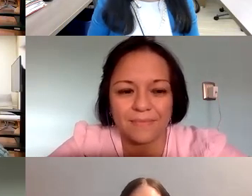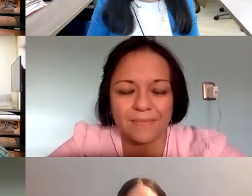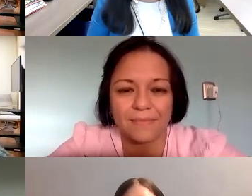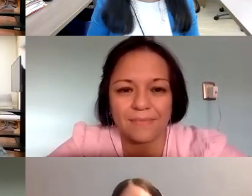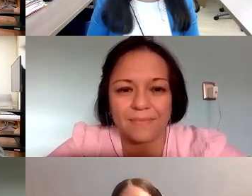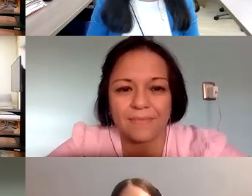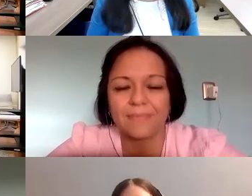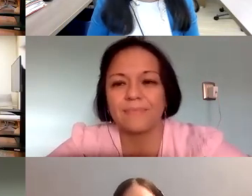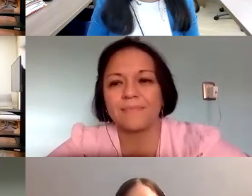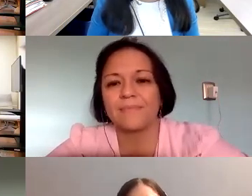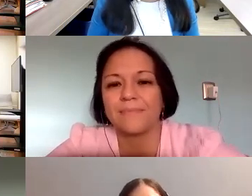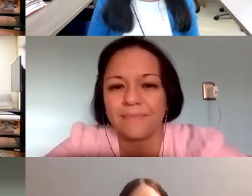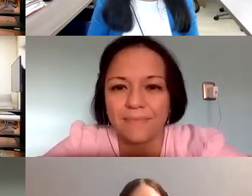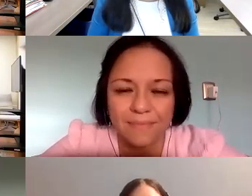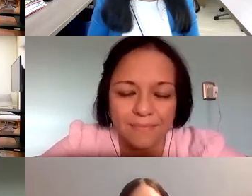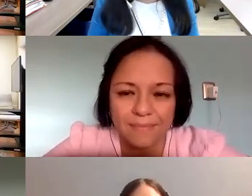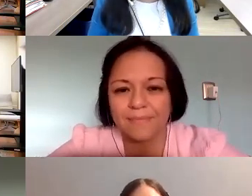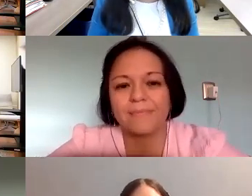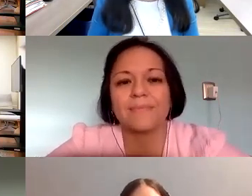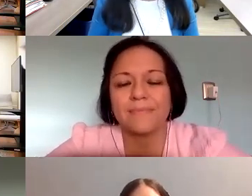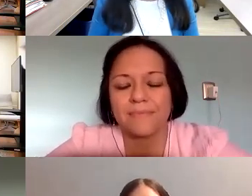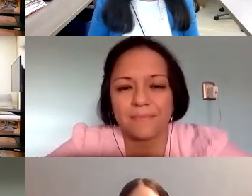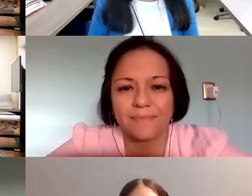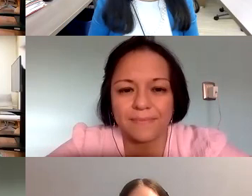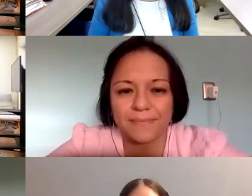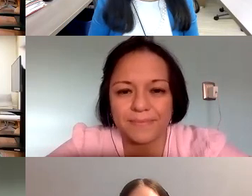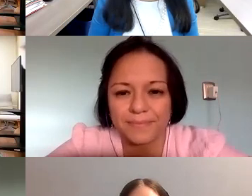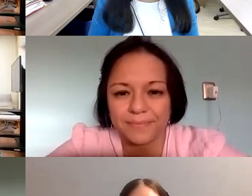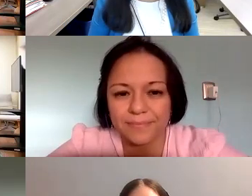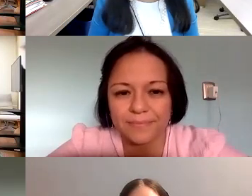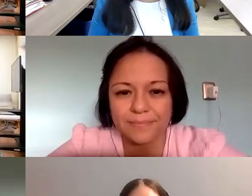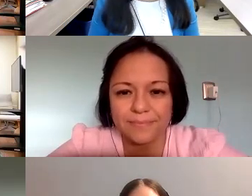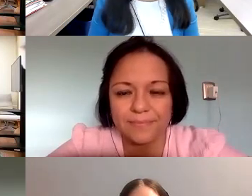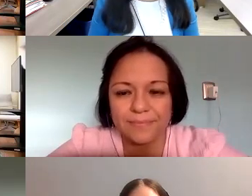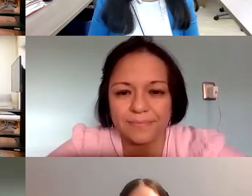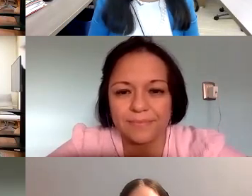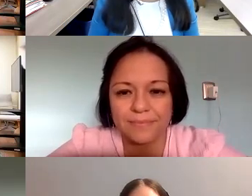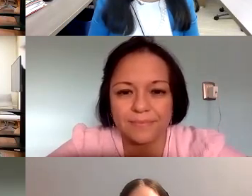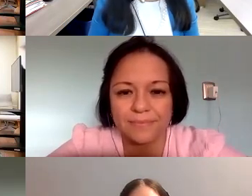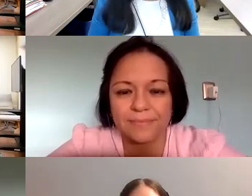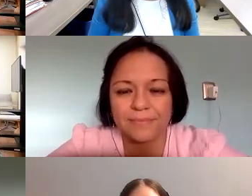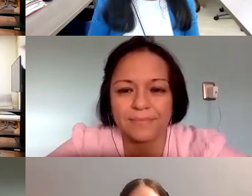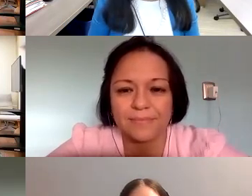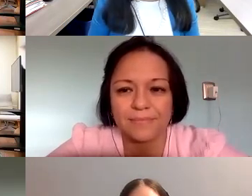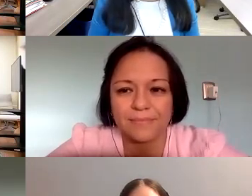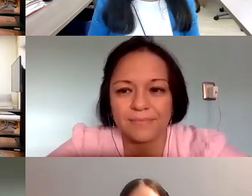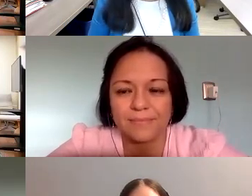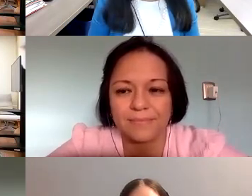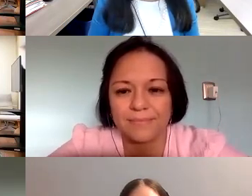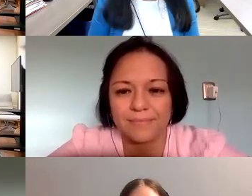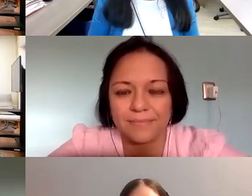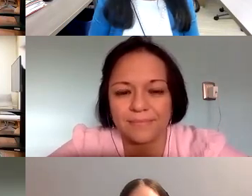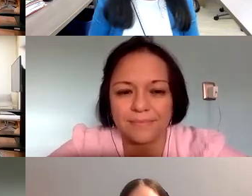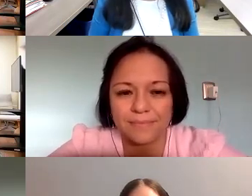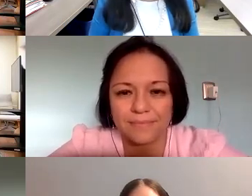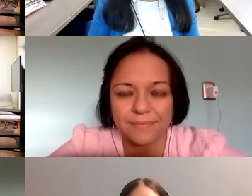seminarios virtuales Camino a la Prosperidad es una propuesta que está impulsada por el Consorcio Hemisférico Universitario, que se realizará a lo